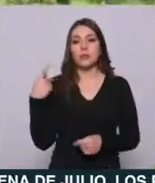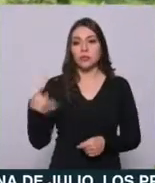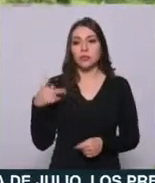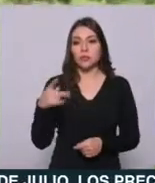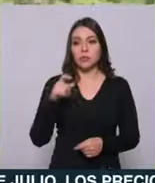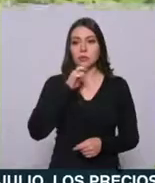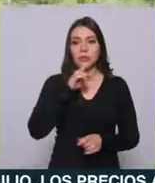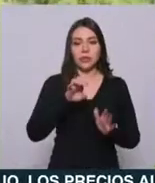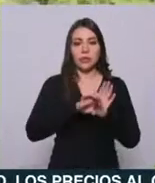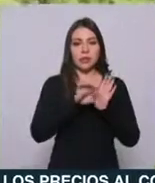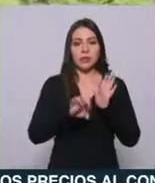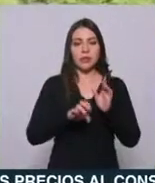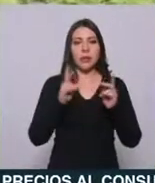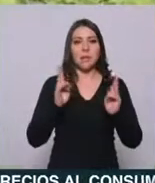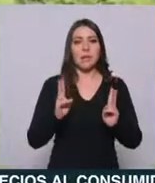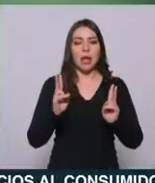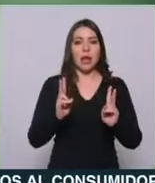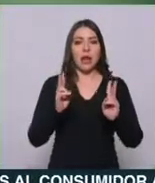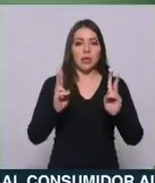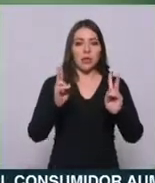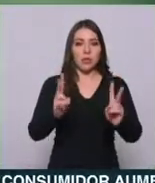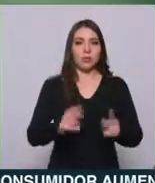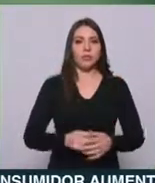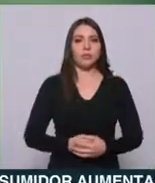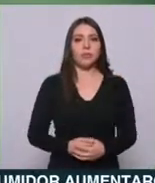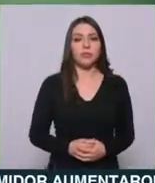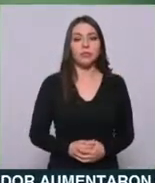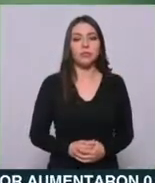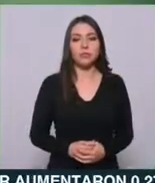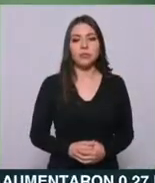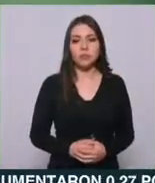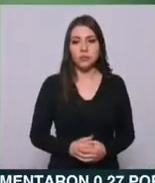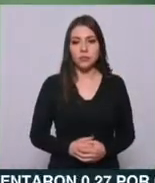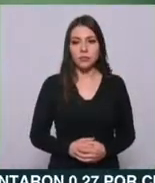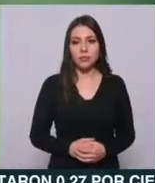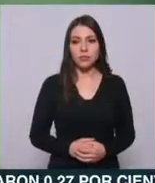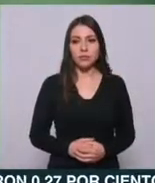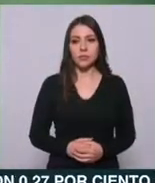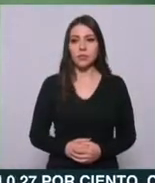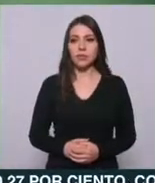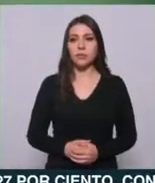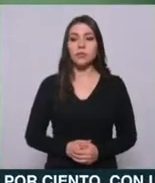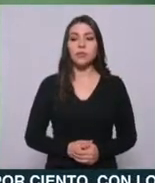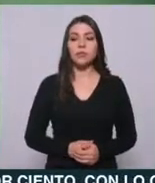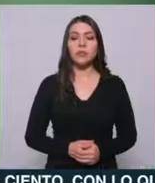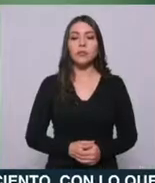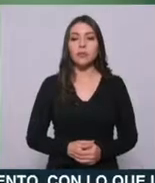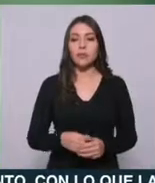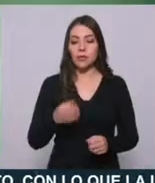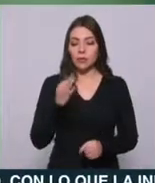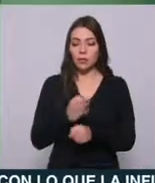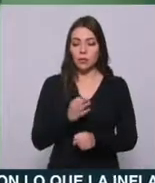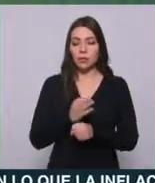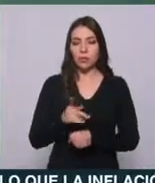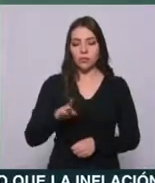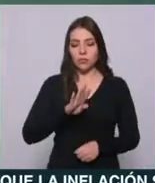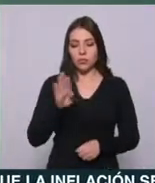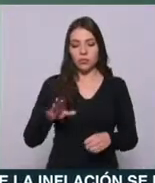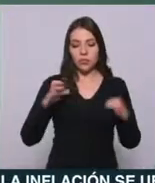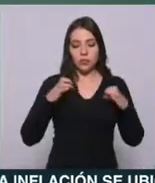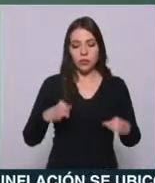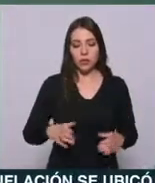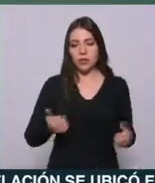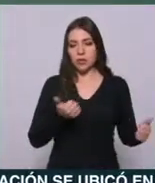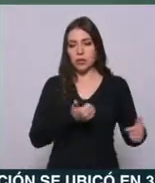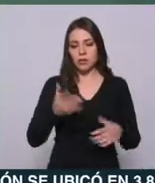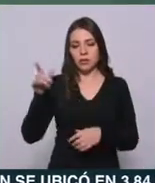es el velatorio? Así es, ya están los cuerpos en las instalaciones de la Fiscalía del Estado. Se les va a